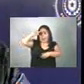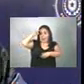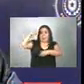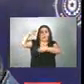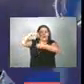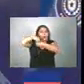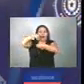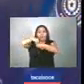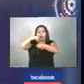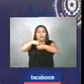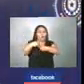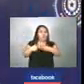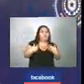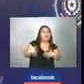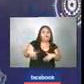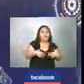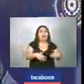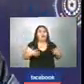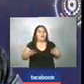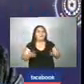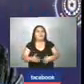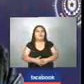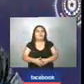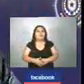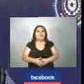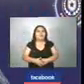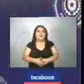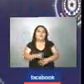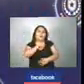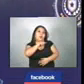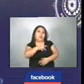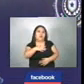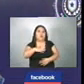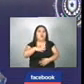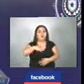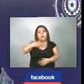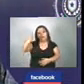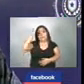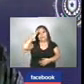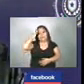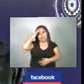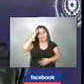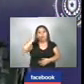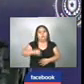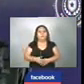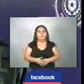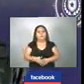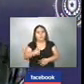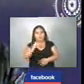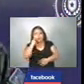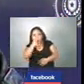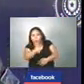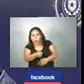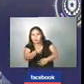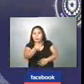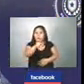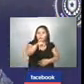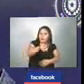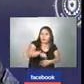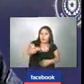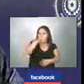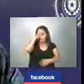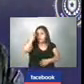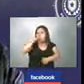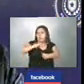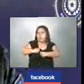anda grabando todo lo que él hace. Entonces, por lo tanto, ahí nosotros nos damos cuenta si ha hecho algo incorrecto o si alguien